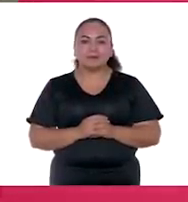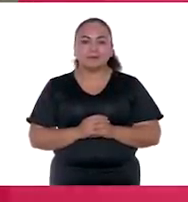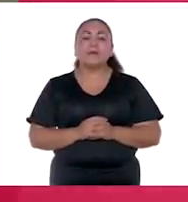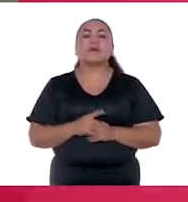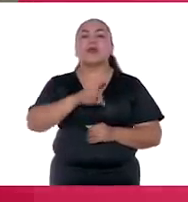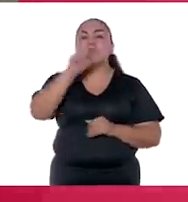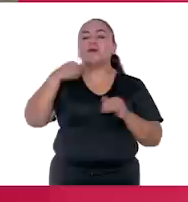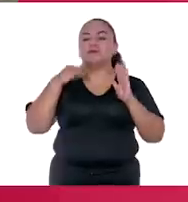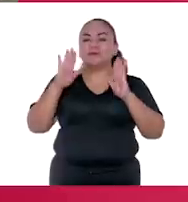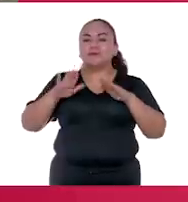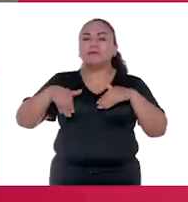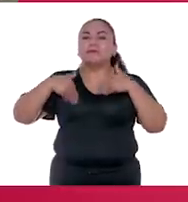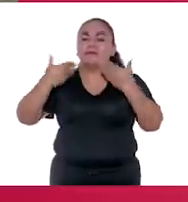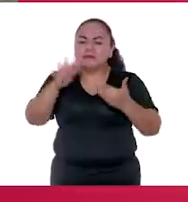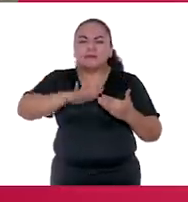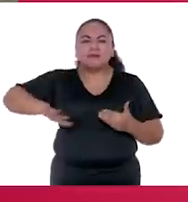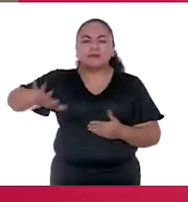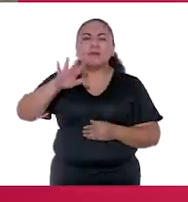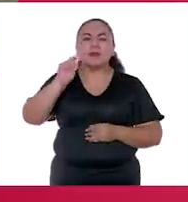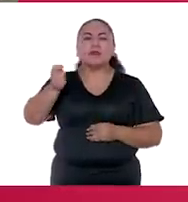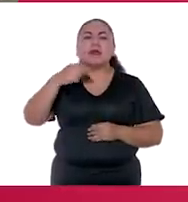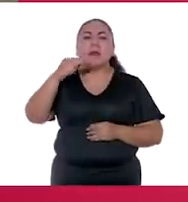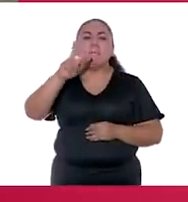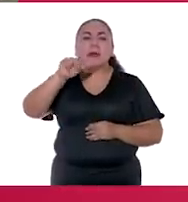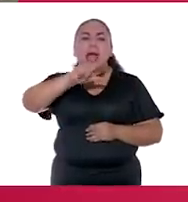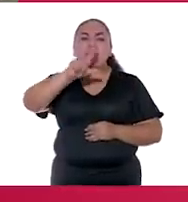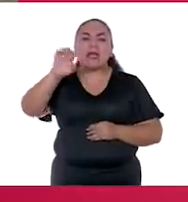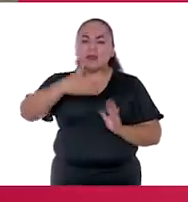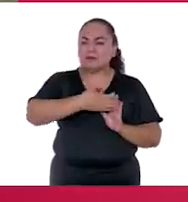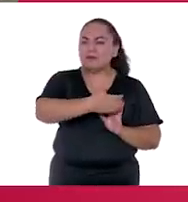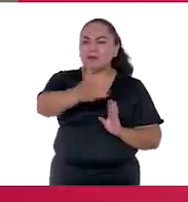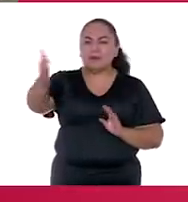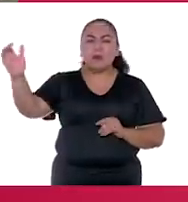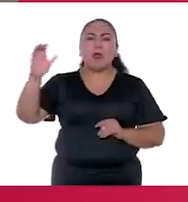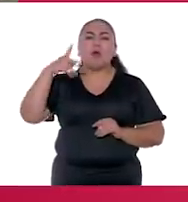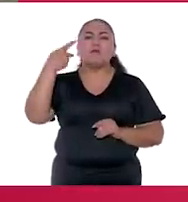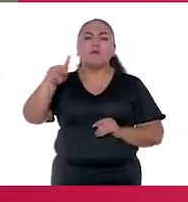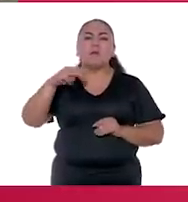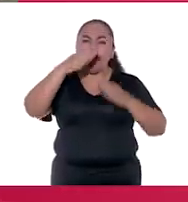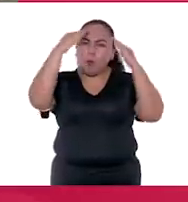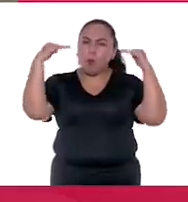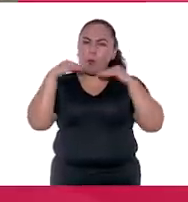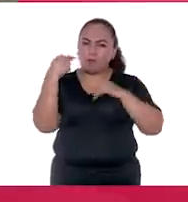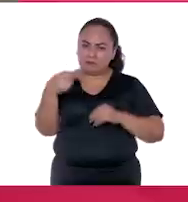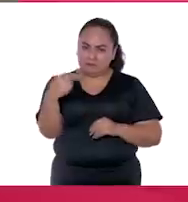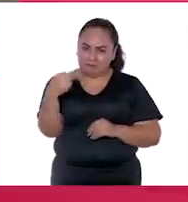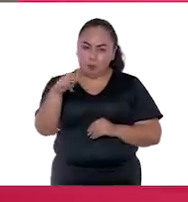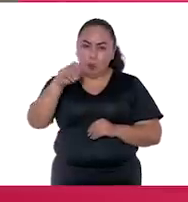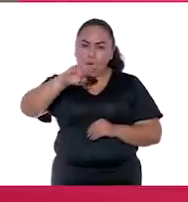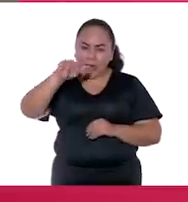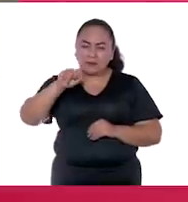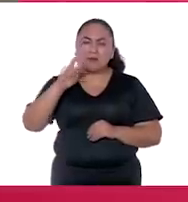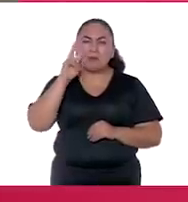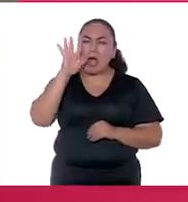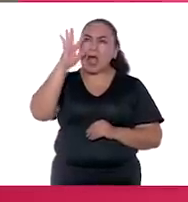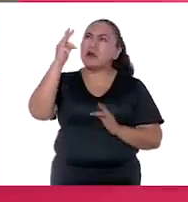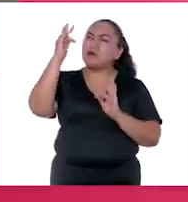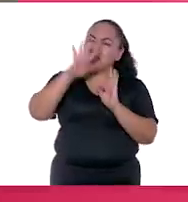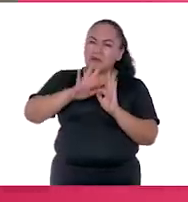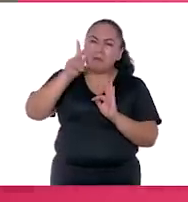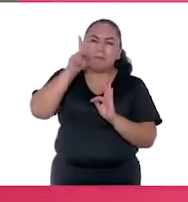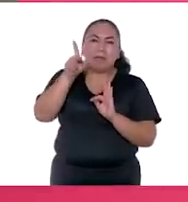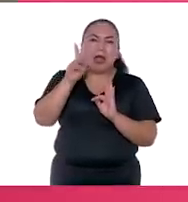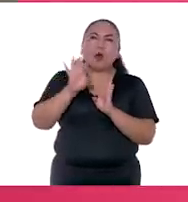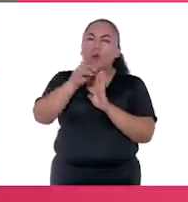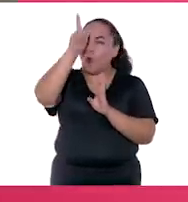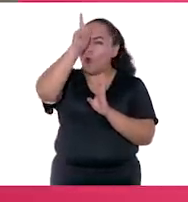Luego llegamos al llamado Valle de las Monjas, un extraño lugar que parece la superficie de la luna, pero se trata más bien de